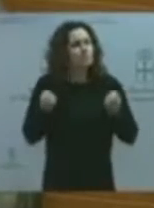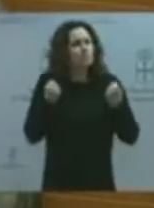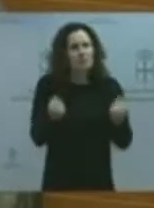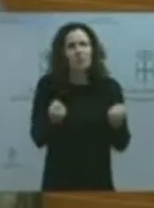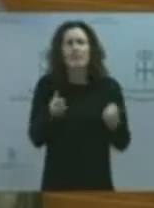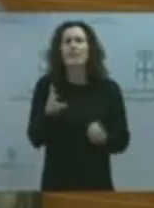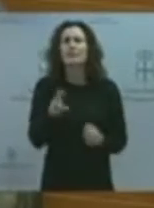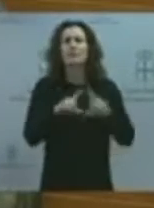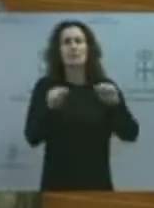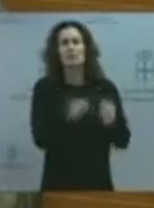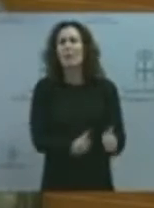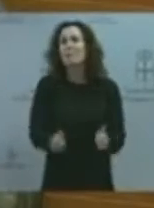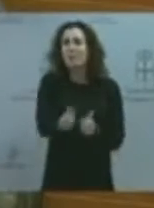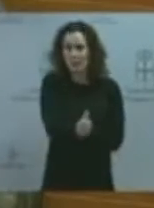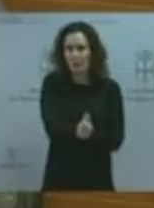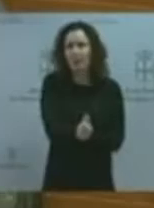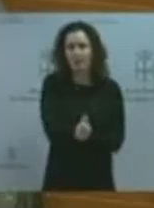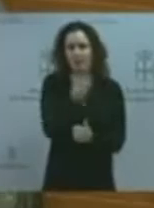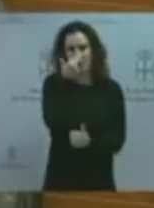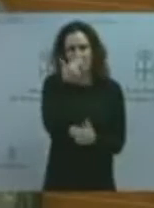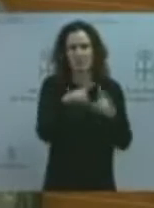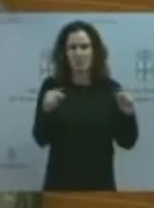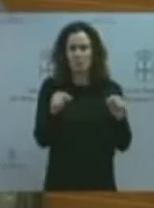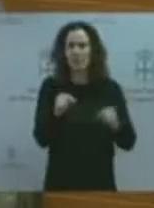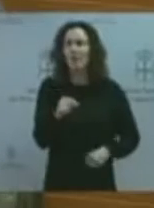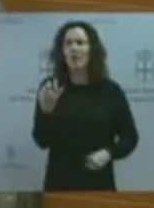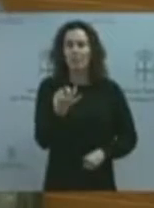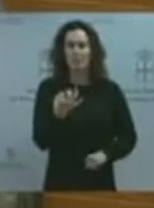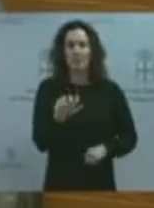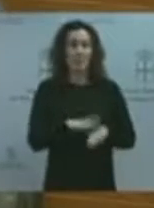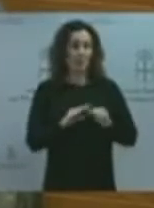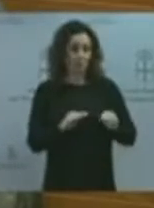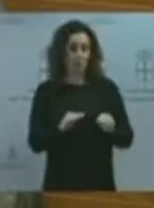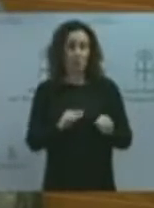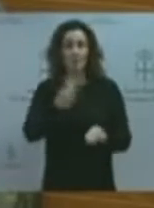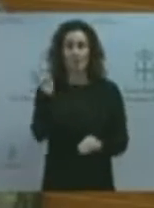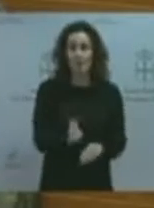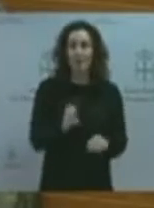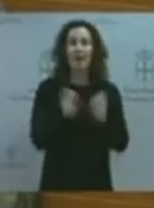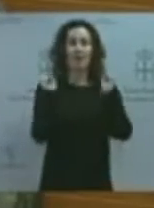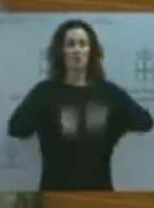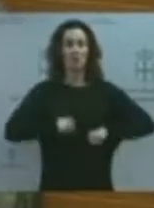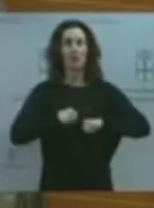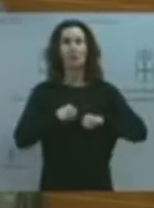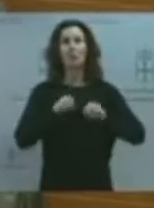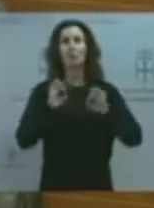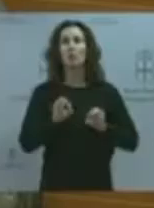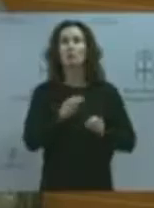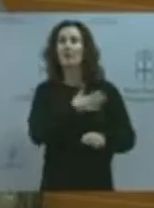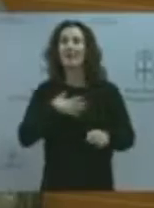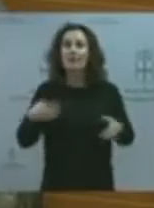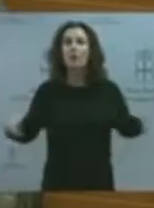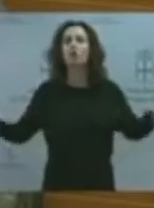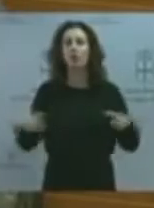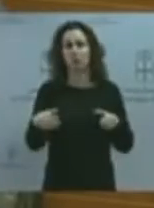cualquier otro, es precisamente la que sea producto de ese acuerdo multilateral que quiero en el grupo, en la comisión de trabajo que hemos constituido